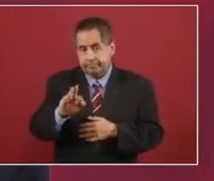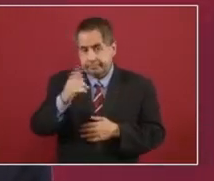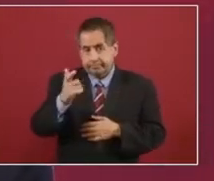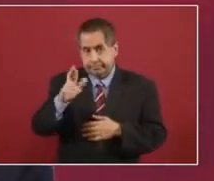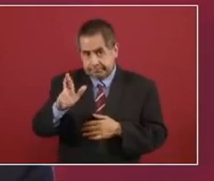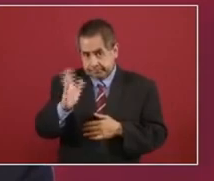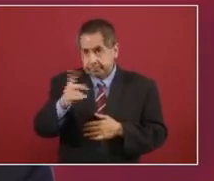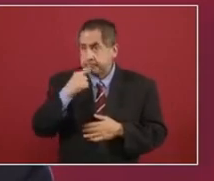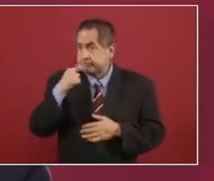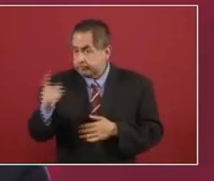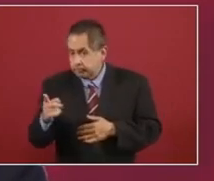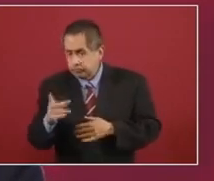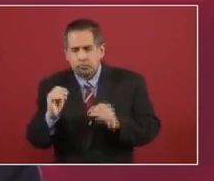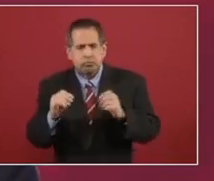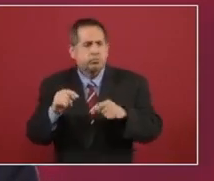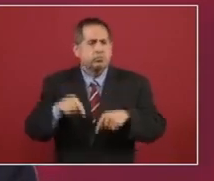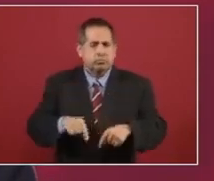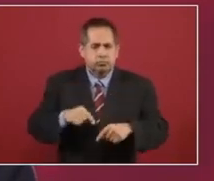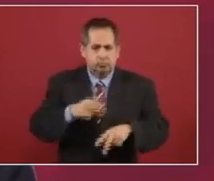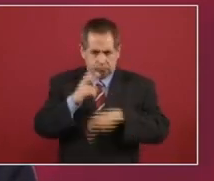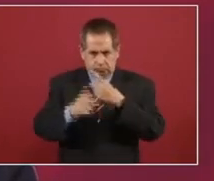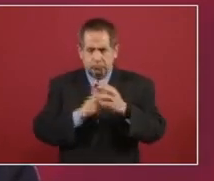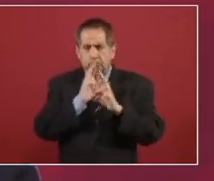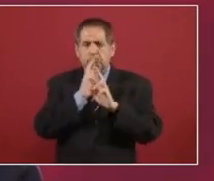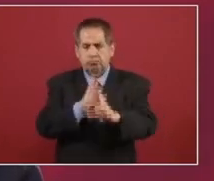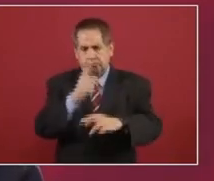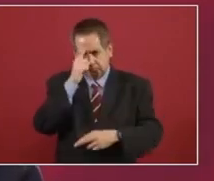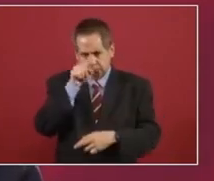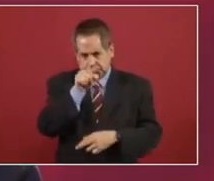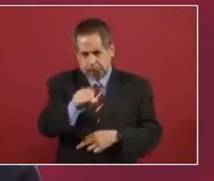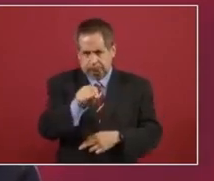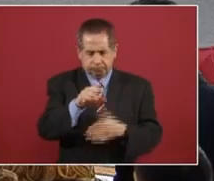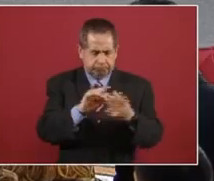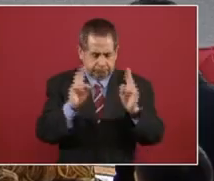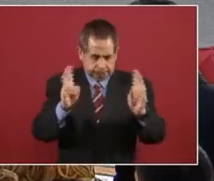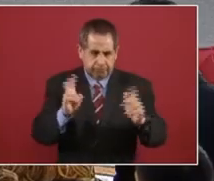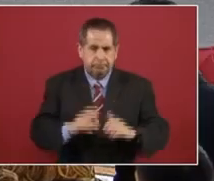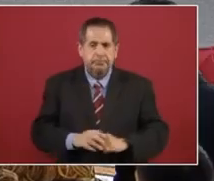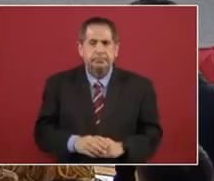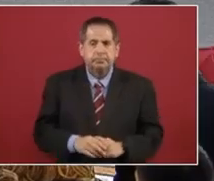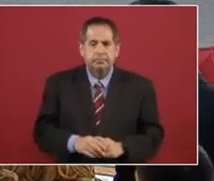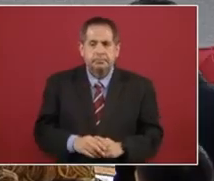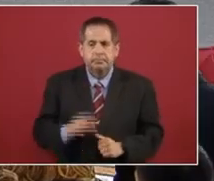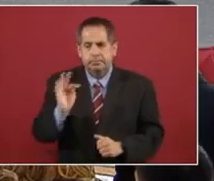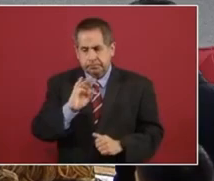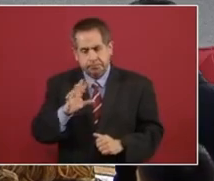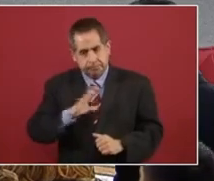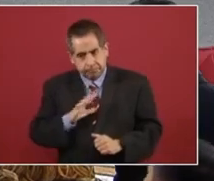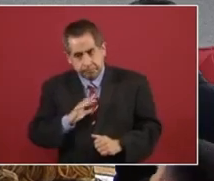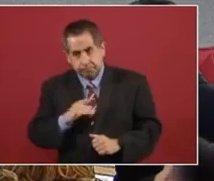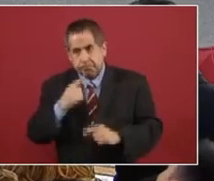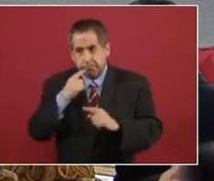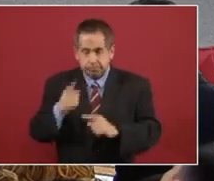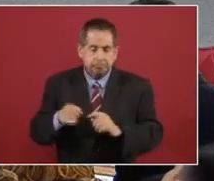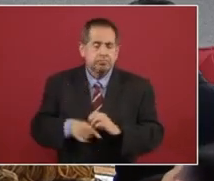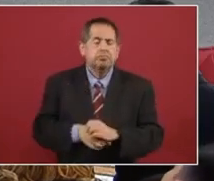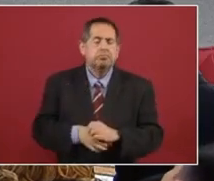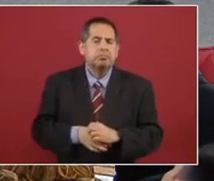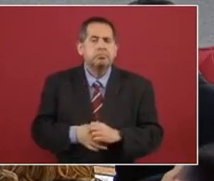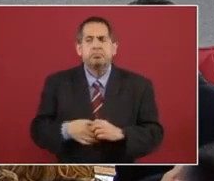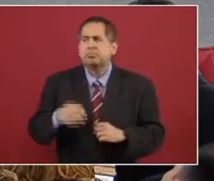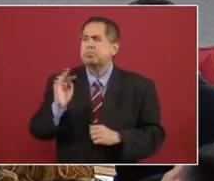Fiscalía General, y aquí yo le informo sobre este tema, si existe esa